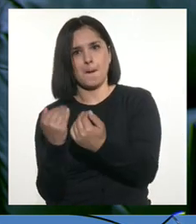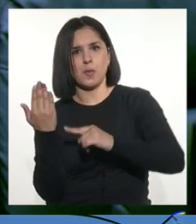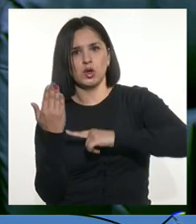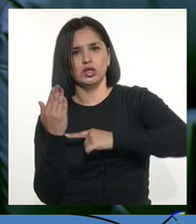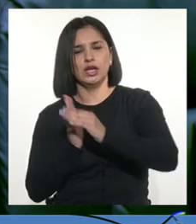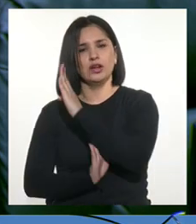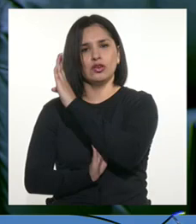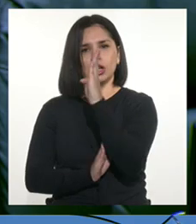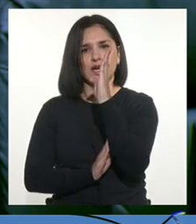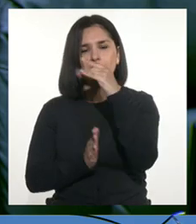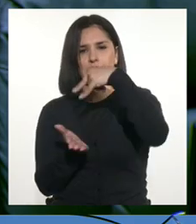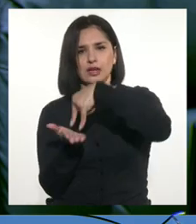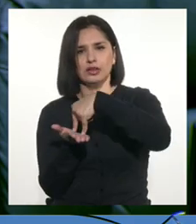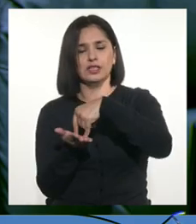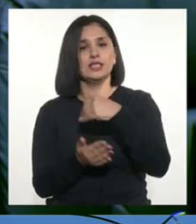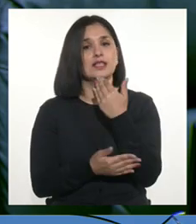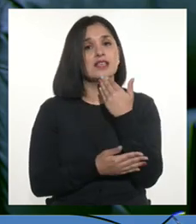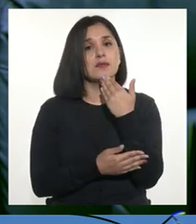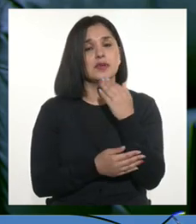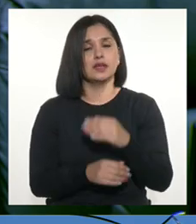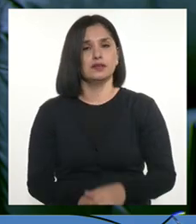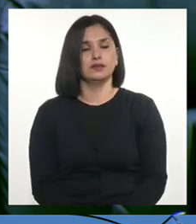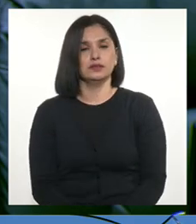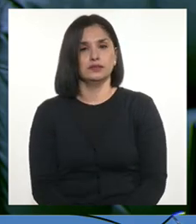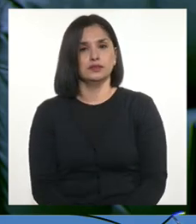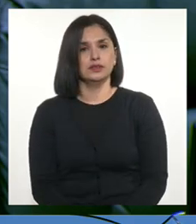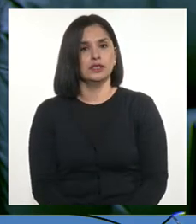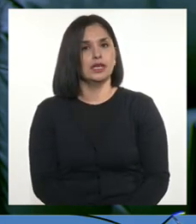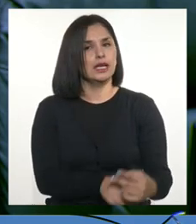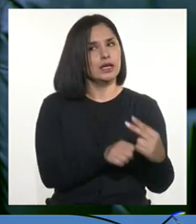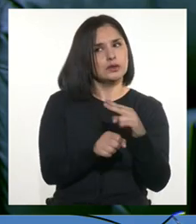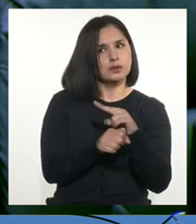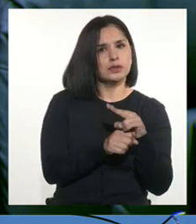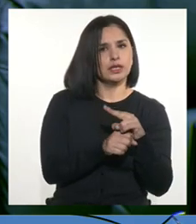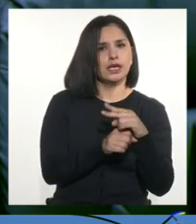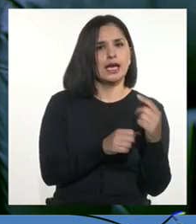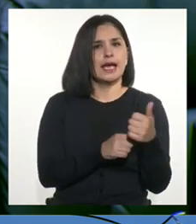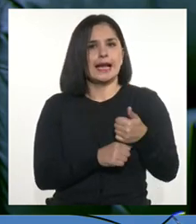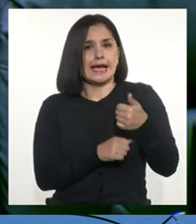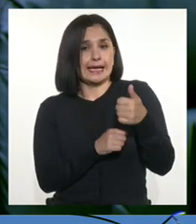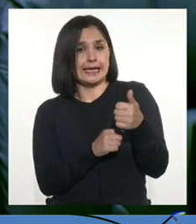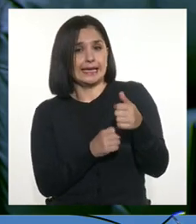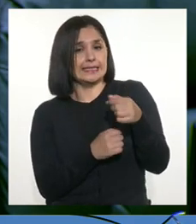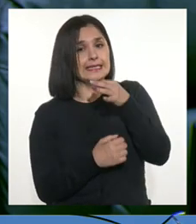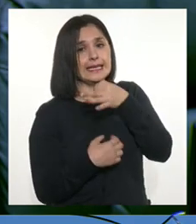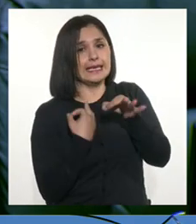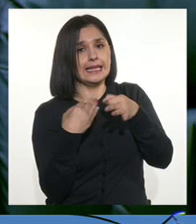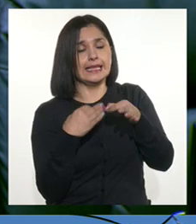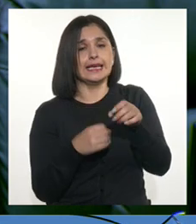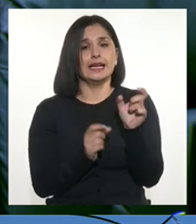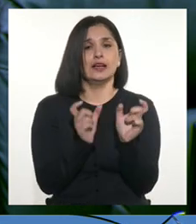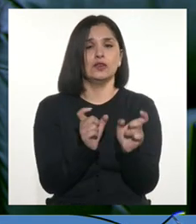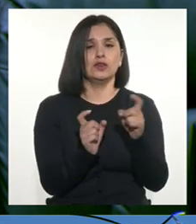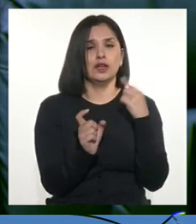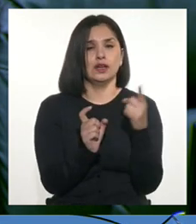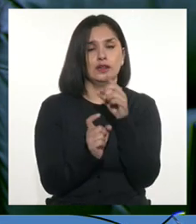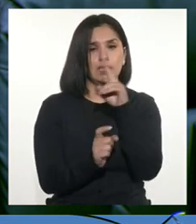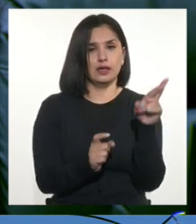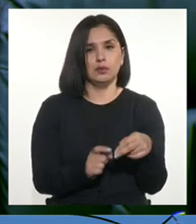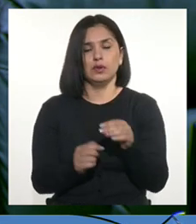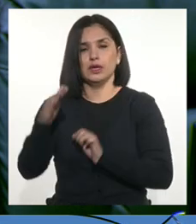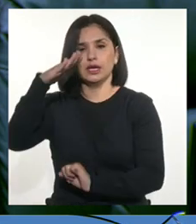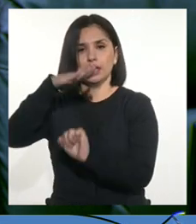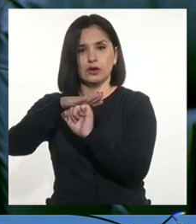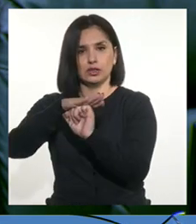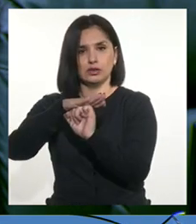biblioteca el congreso y se tendrán en cuenta las sugerencias que formule en la corte suprema y la contraloría general ramón week